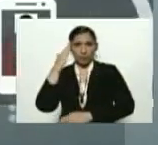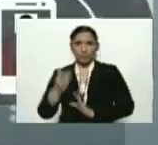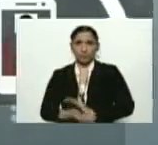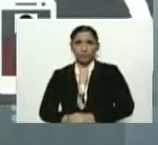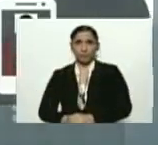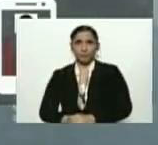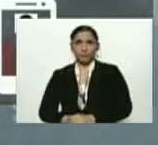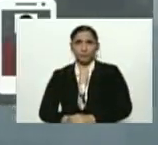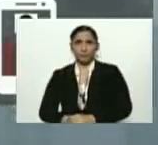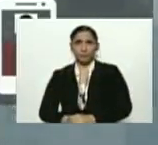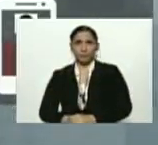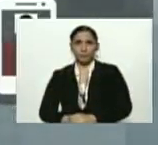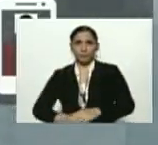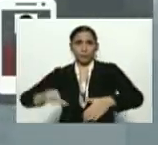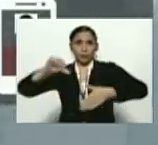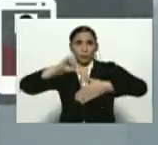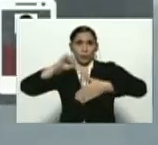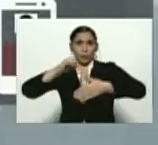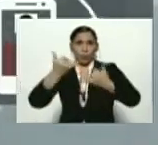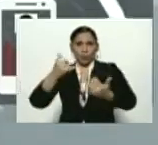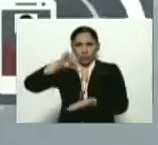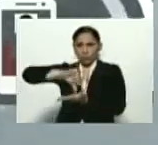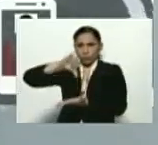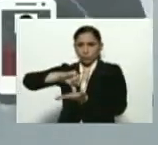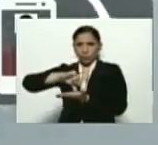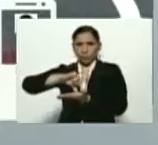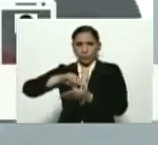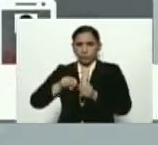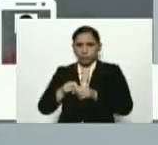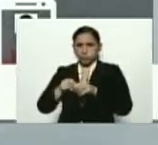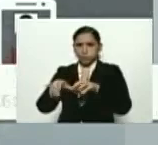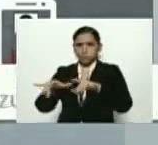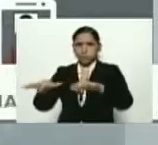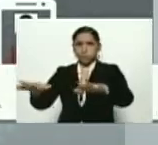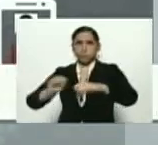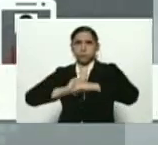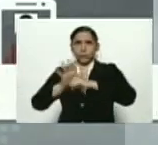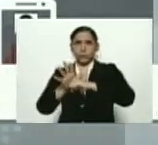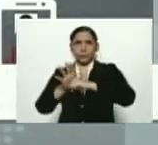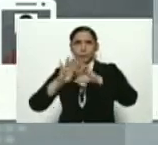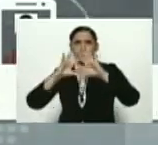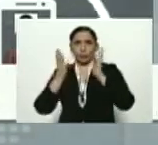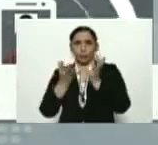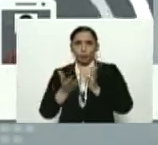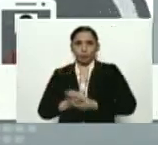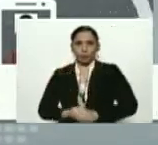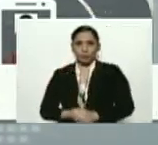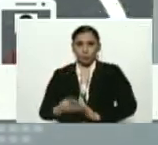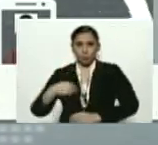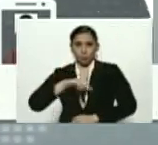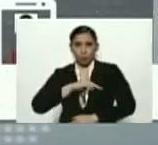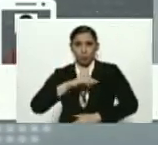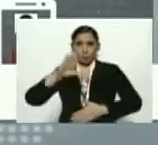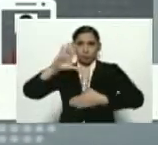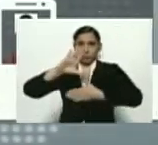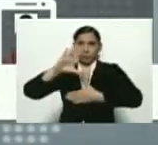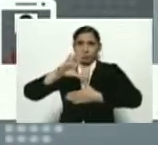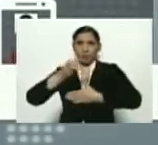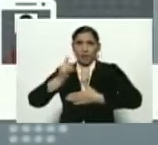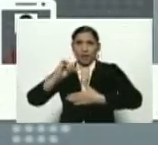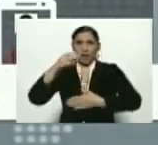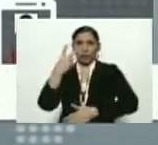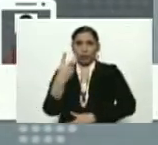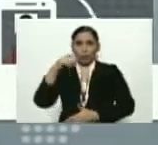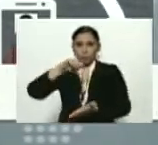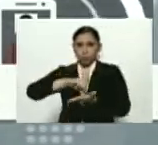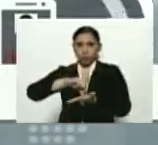bueno, Sudamérica ahorita es el epicentro de esta pandemia en el mundo. En nuestro continente hay dos epicentros: